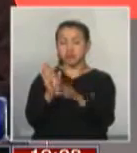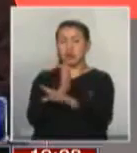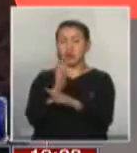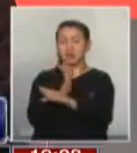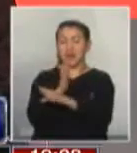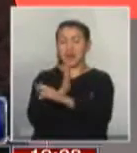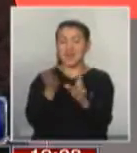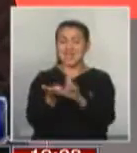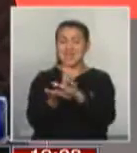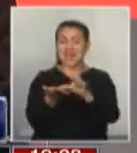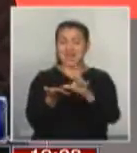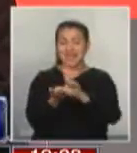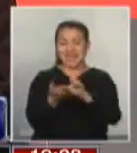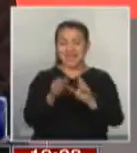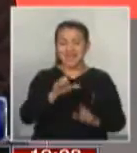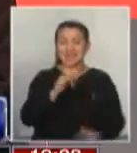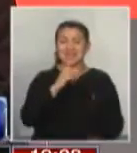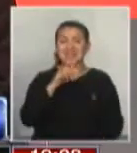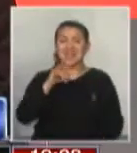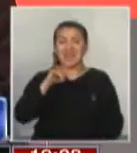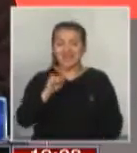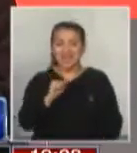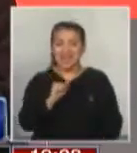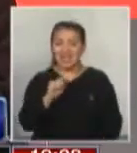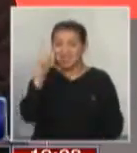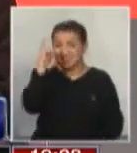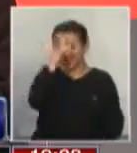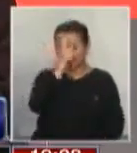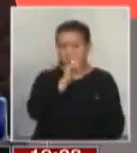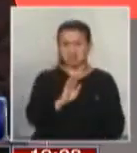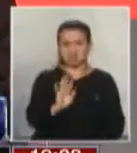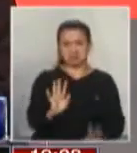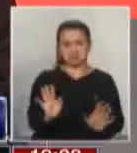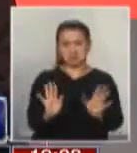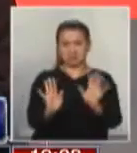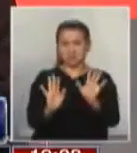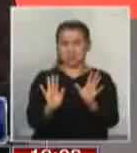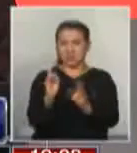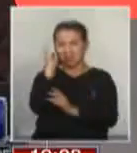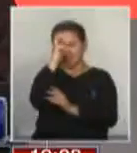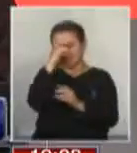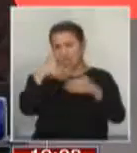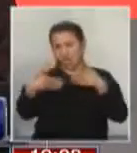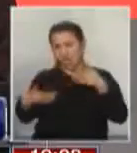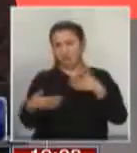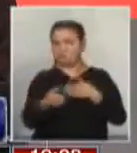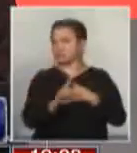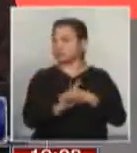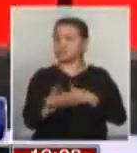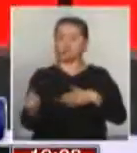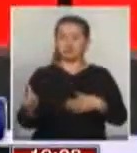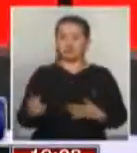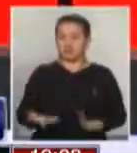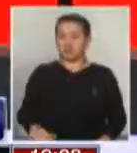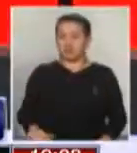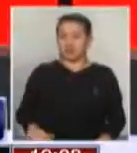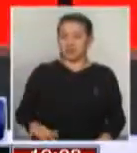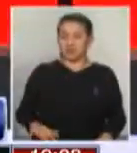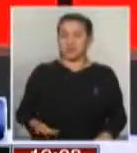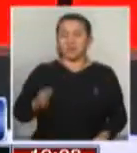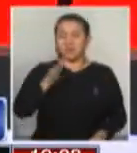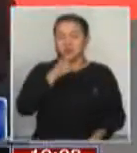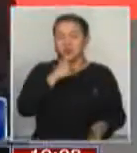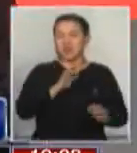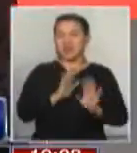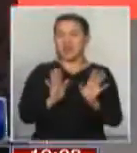difícil la obra literaria no tiene nada de extremadamente complejo no es una caja ya tiene